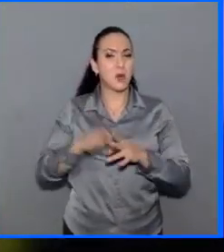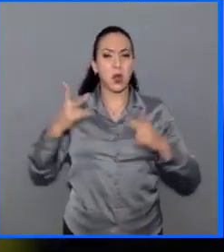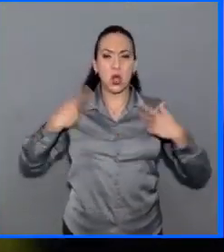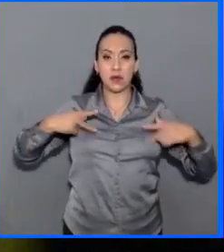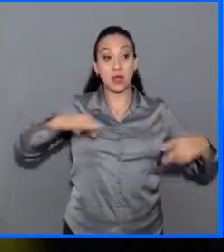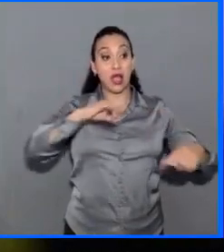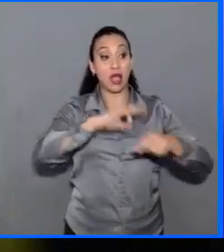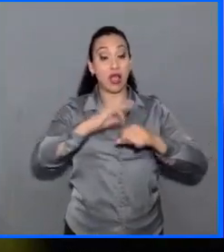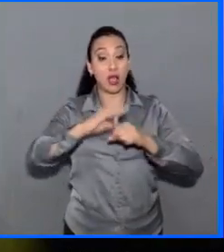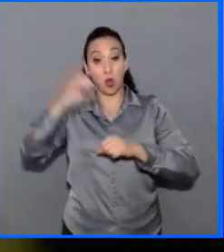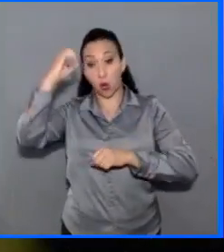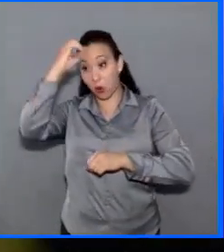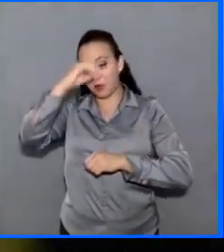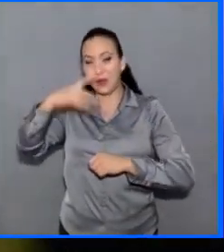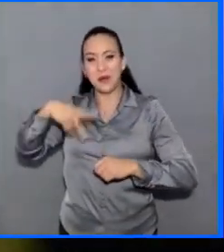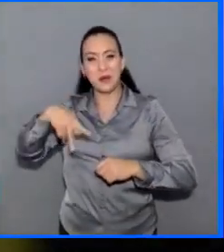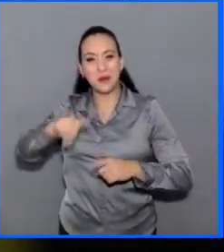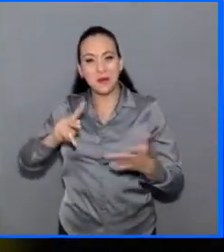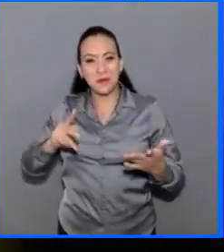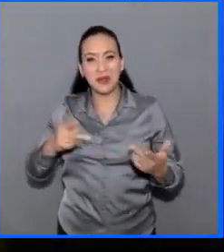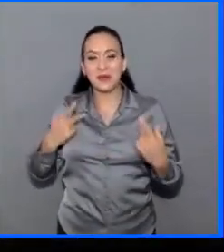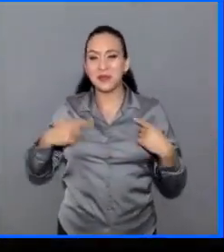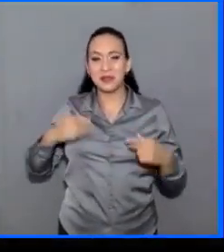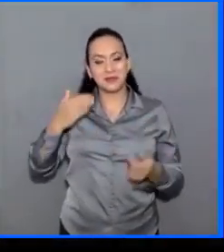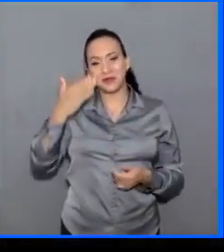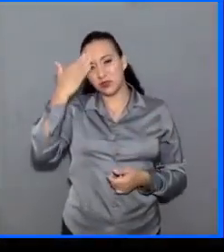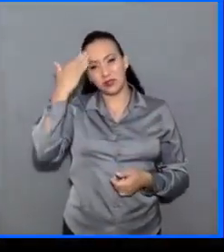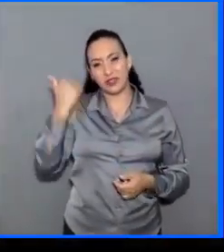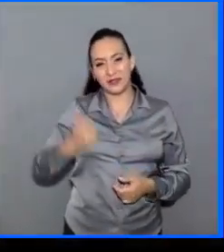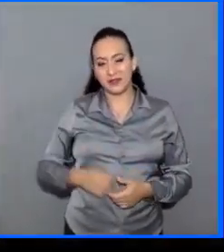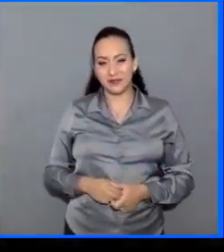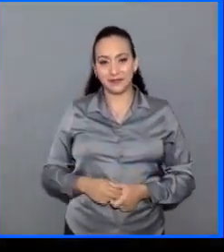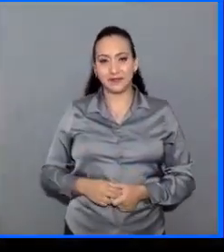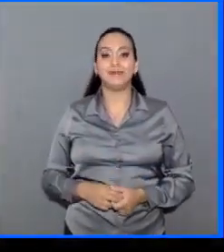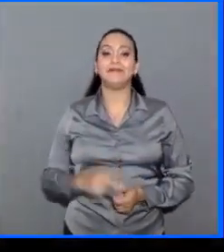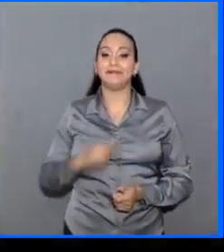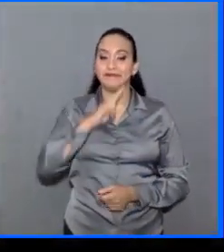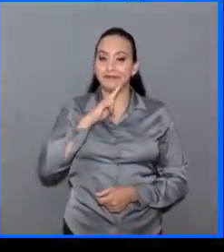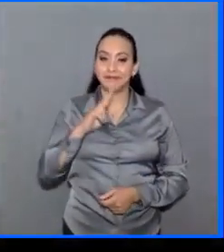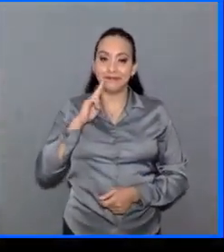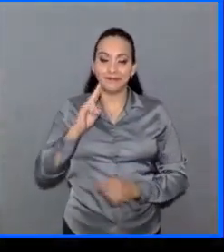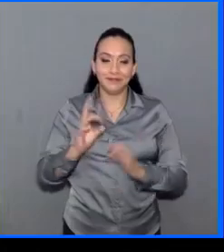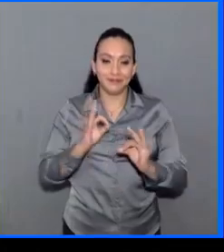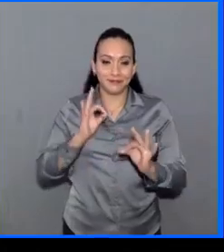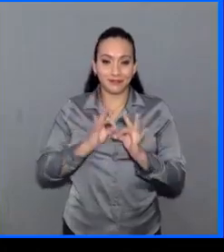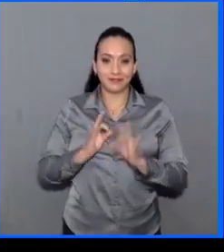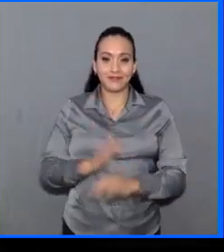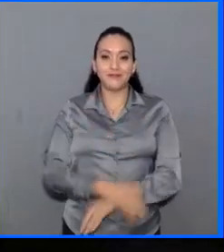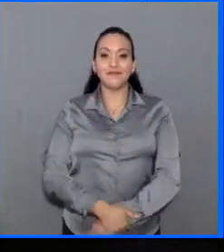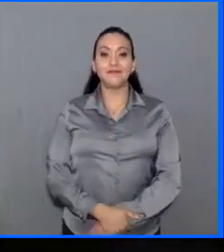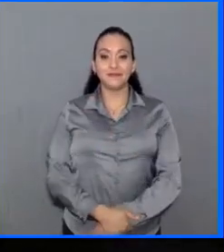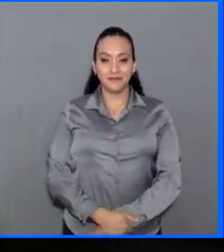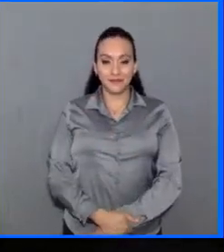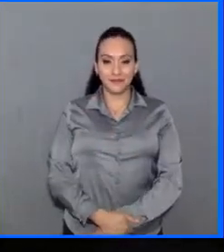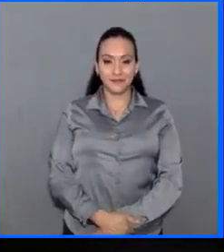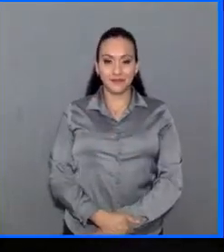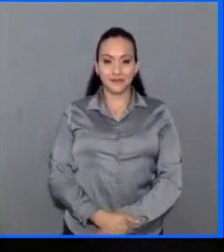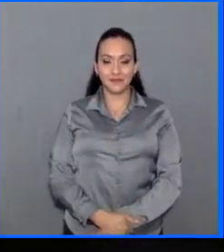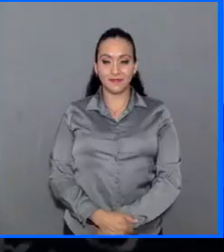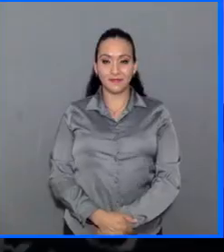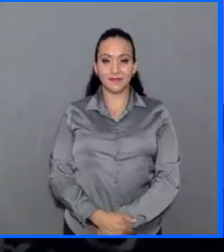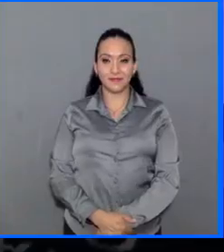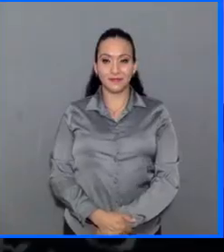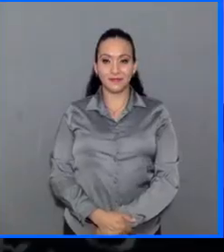que exacerba al pueblo. Para el canal del Poder Judicial de la Federación, Óscar